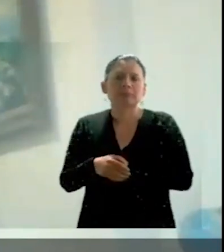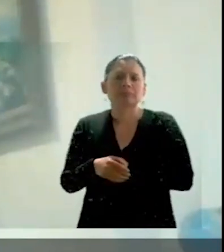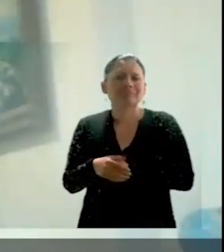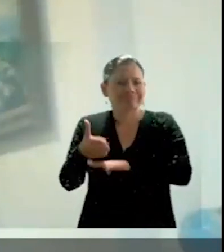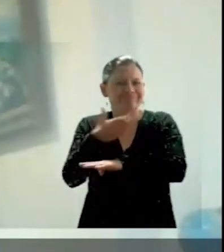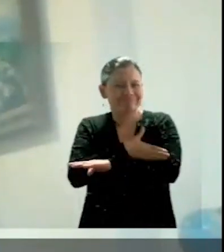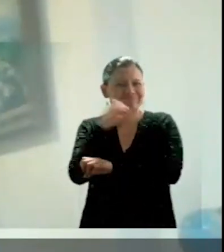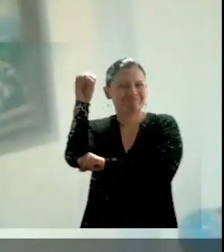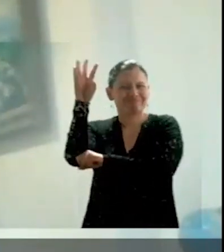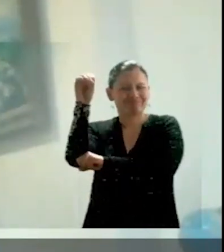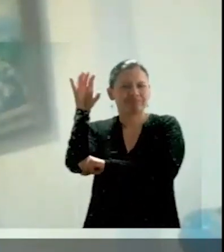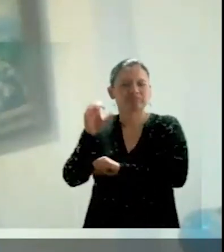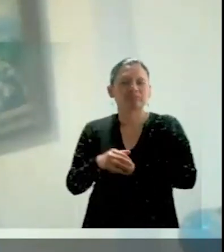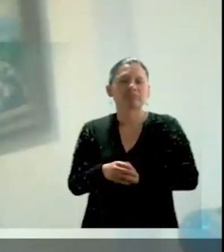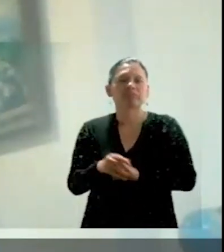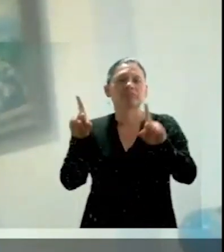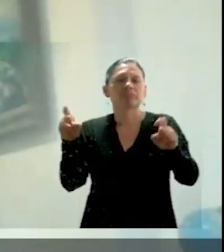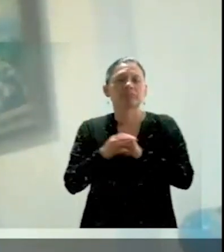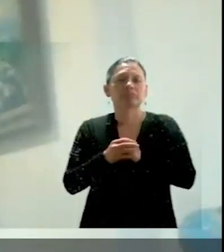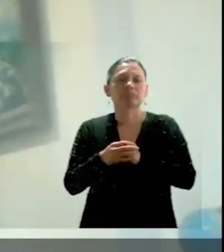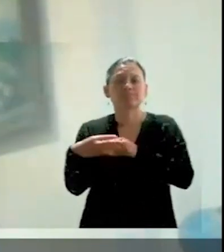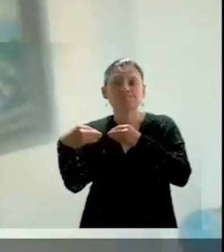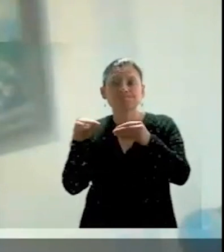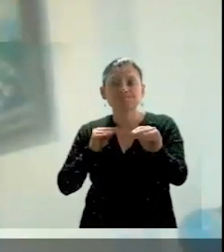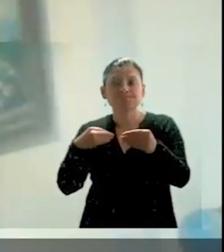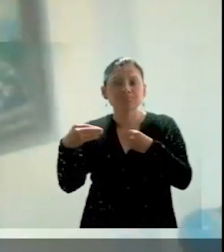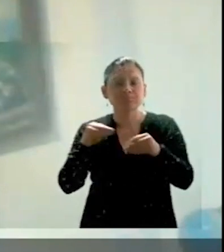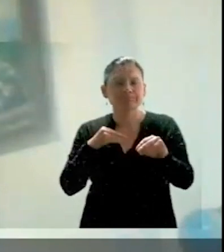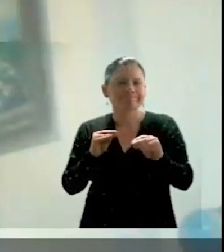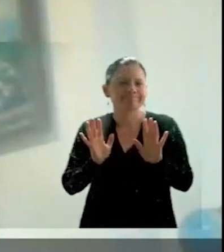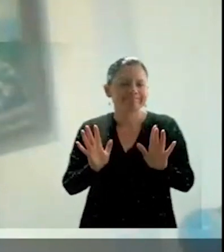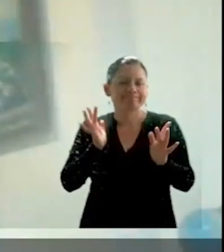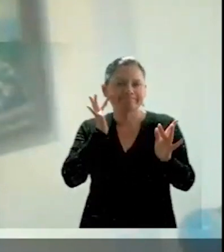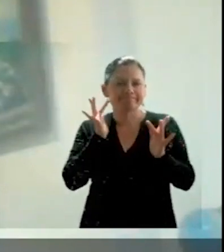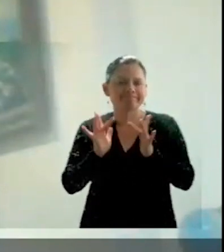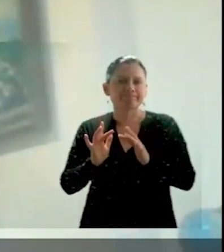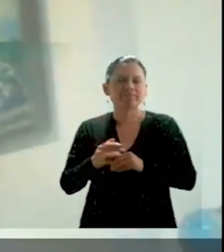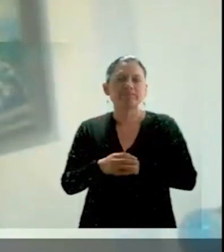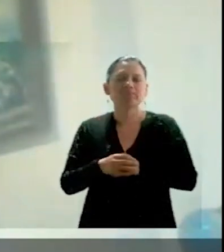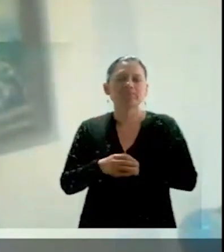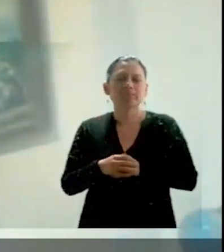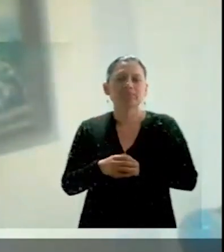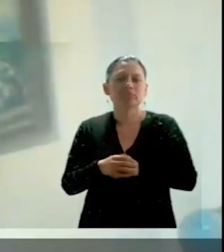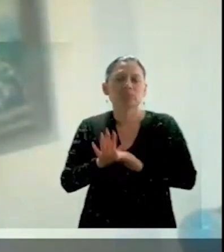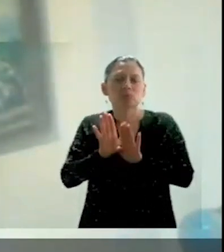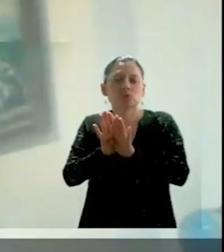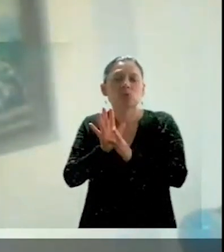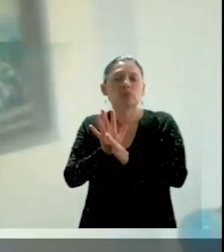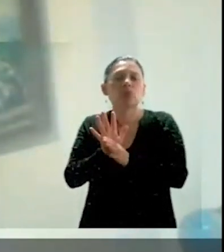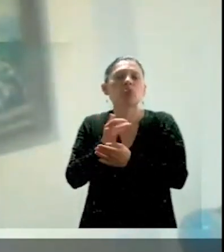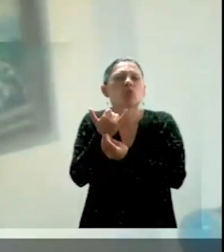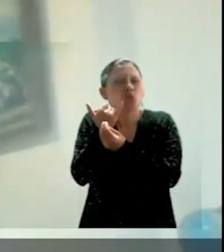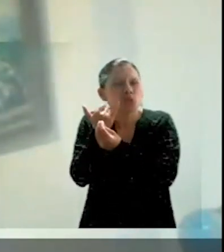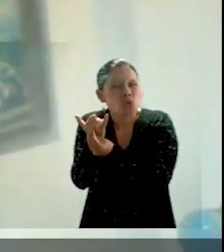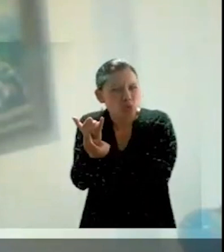la exposición a su flexibilización en casos muy concretos que me ha llamado